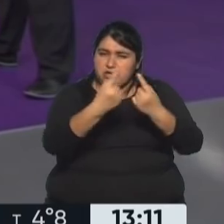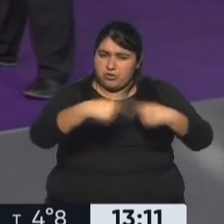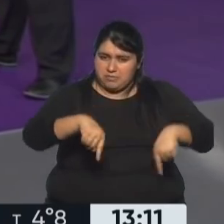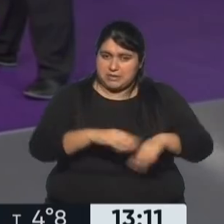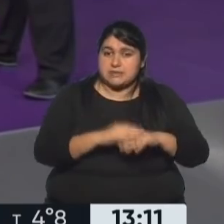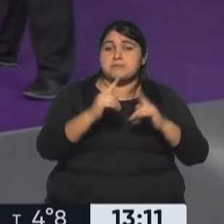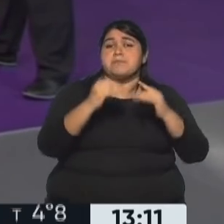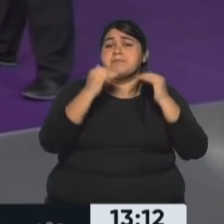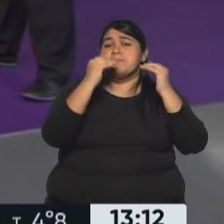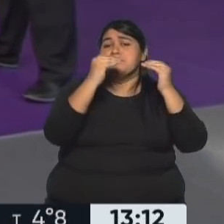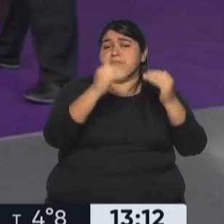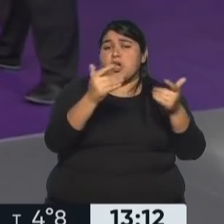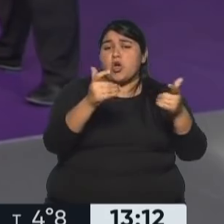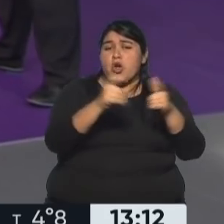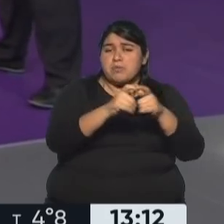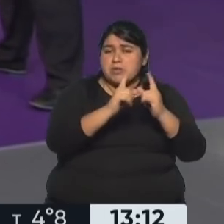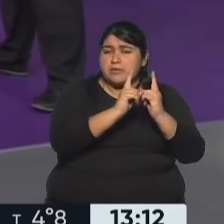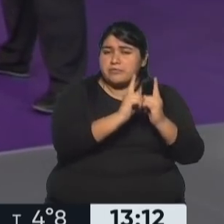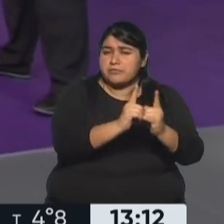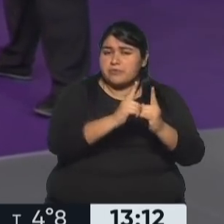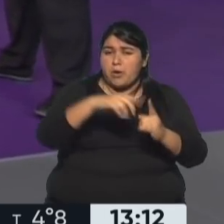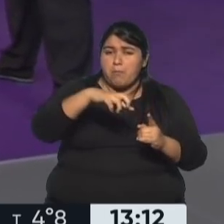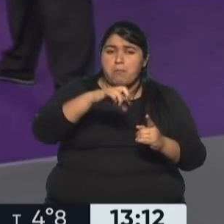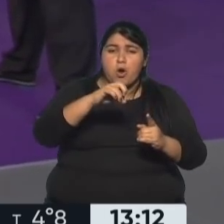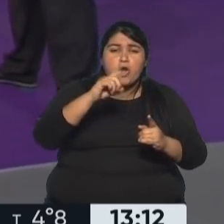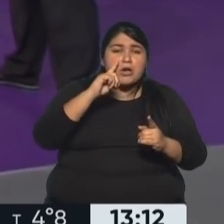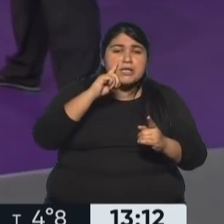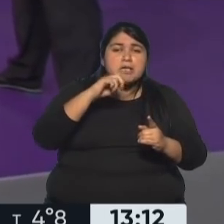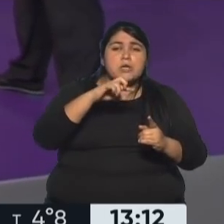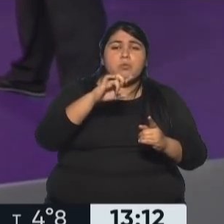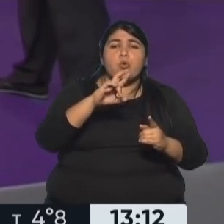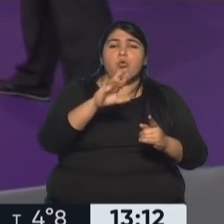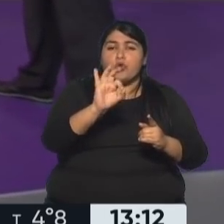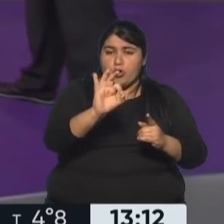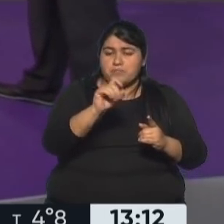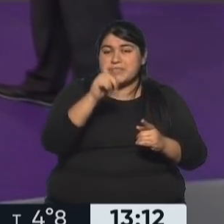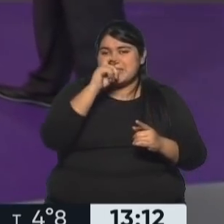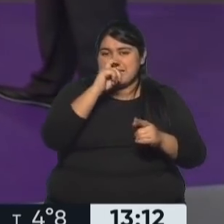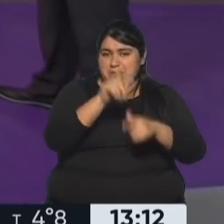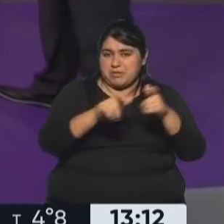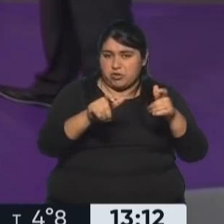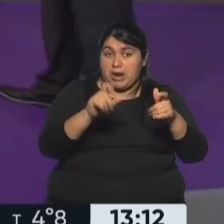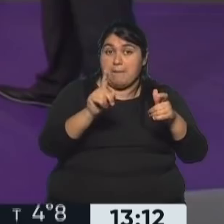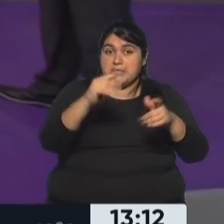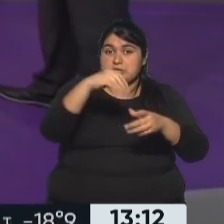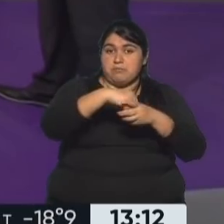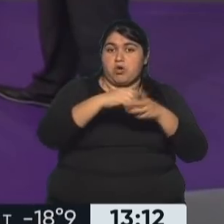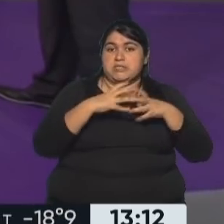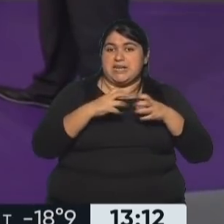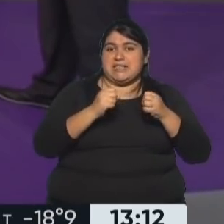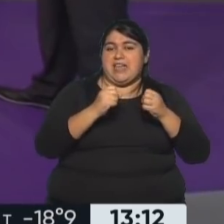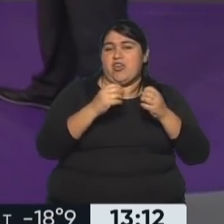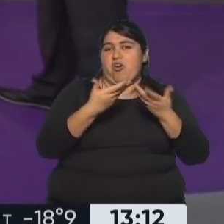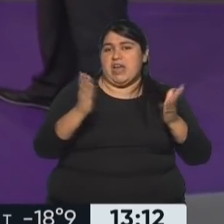Después, ahí tenemos el Comité Permanente del Politburo, 7 miembros que terminan en el secretario general del partido. En